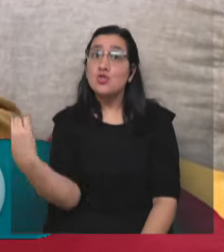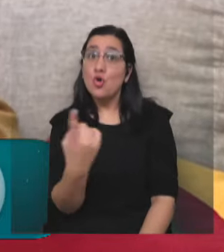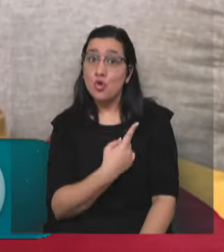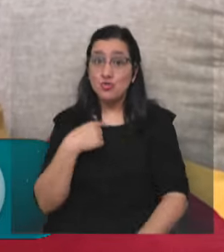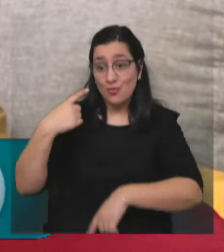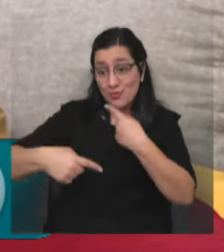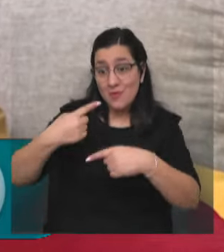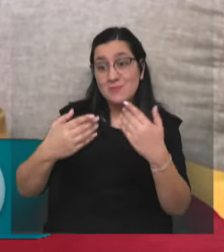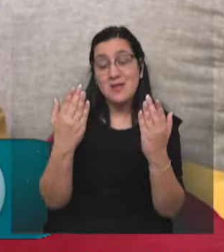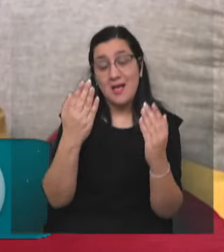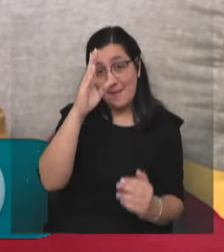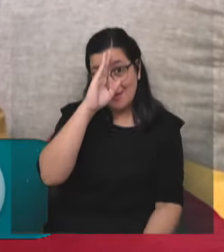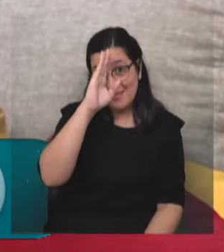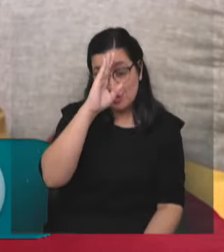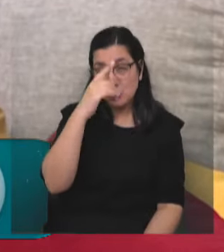Digo, yo hace